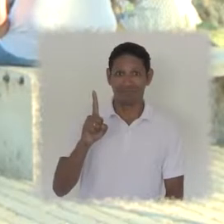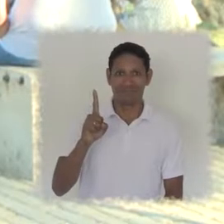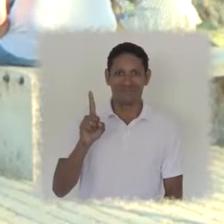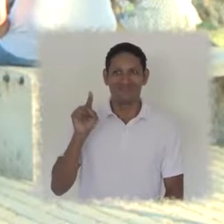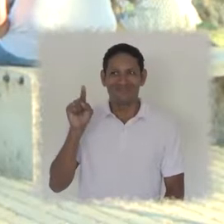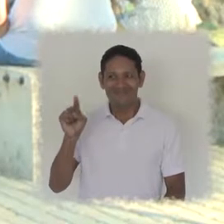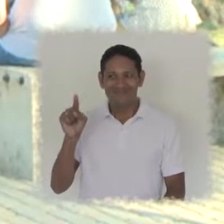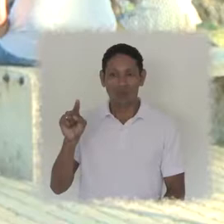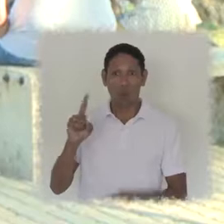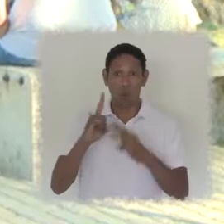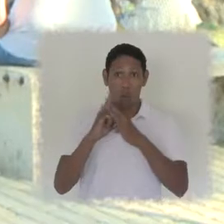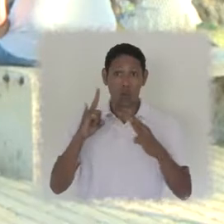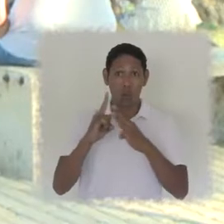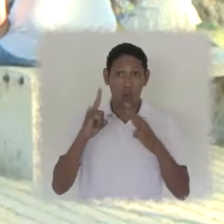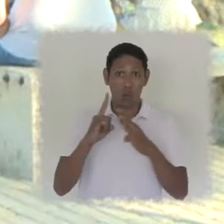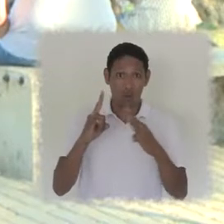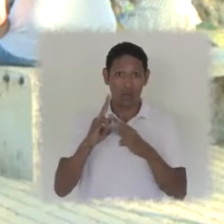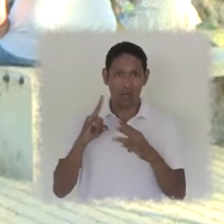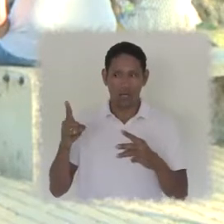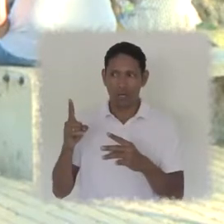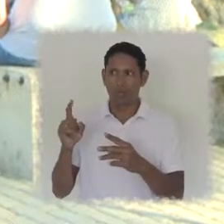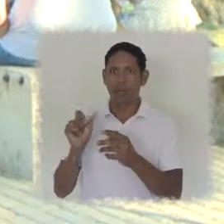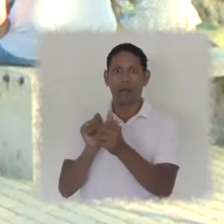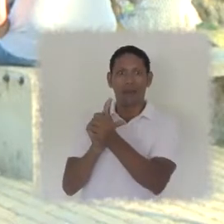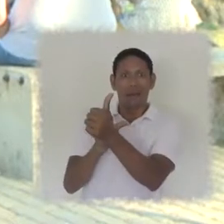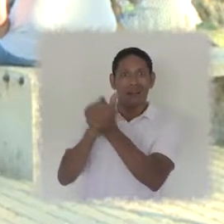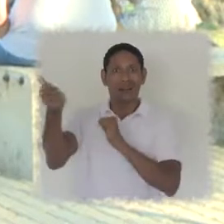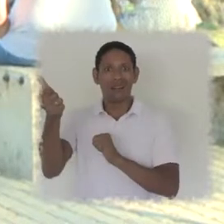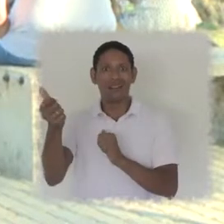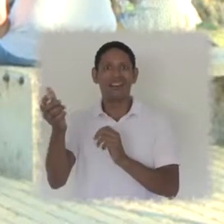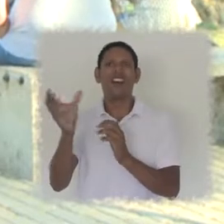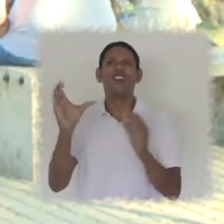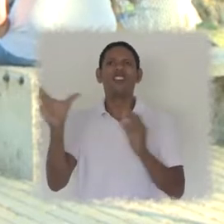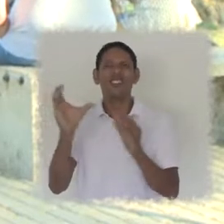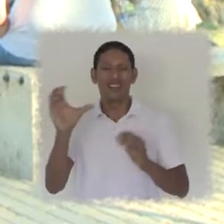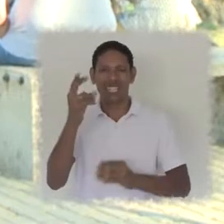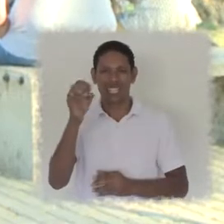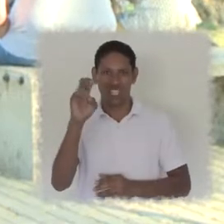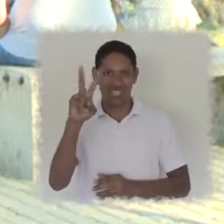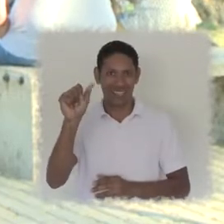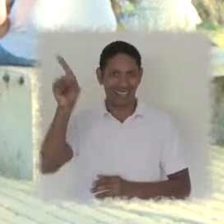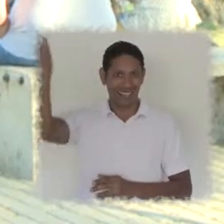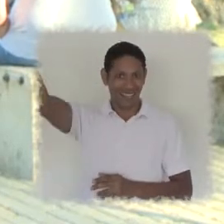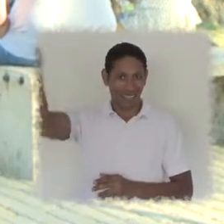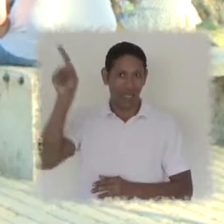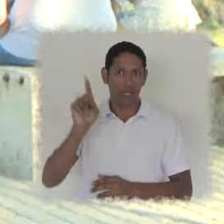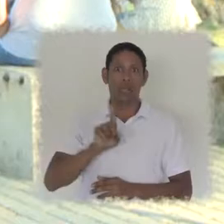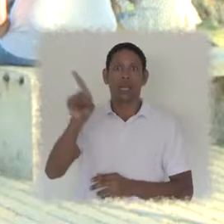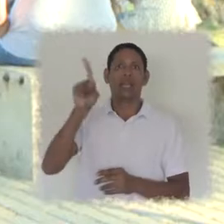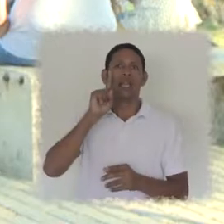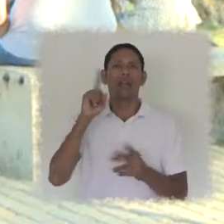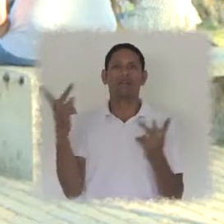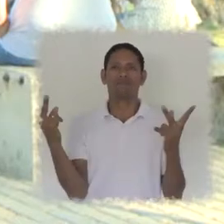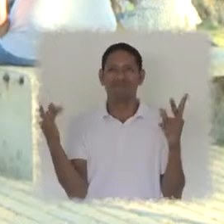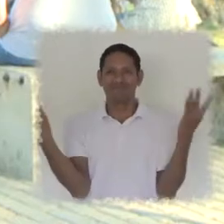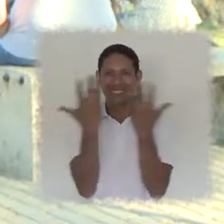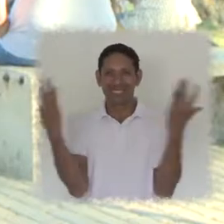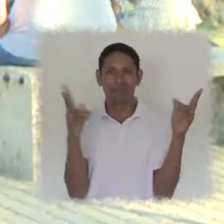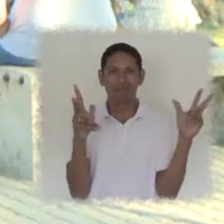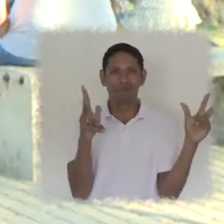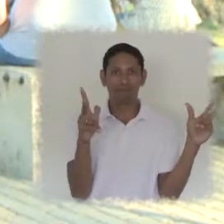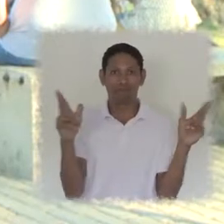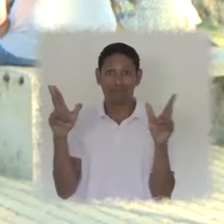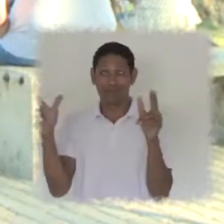Un estudiante afrocolombiano de UniMagdalena protagoniza intercambio académico en República Checa. En su propia voz, el estudiante de cine